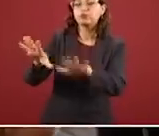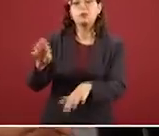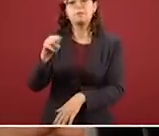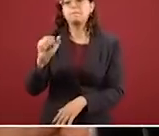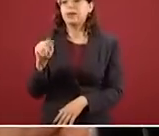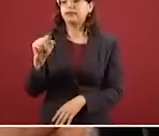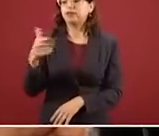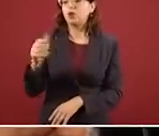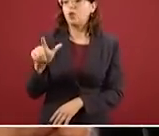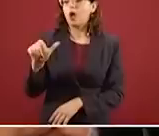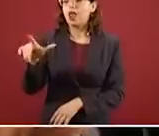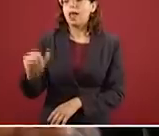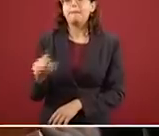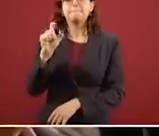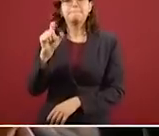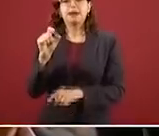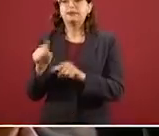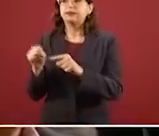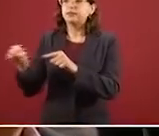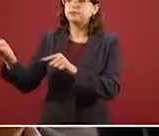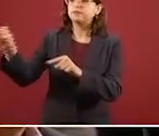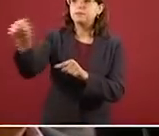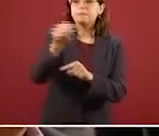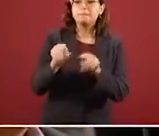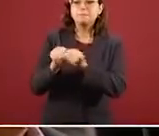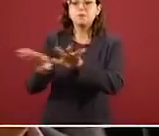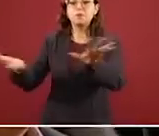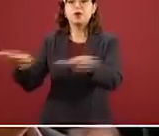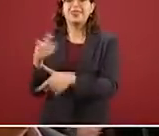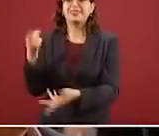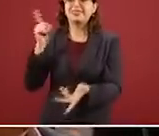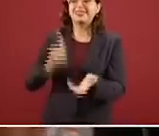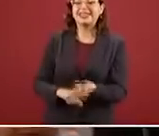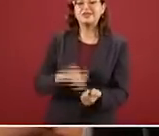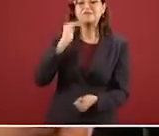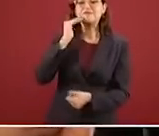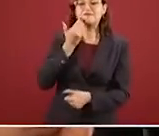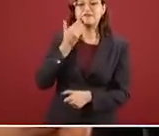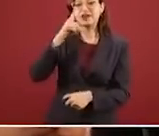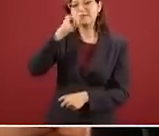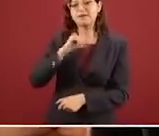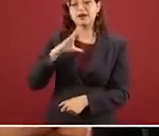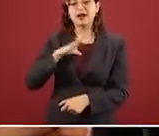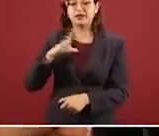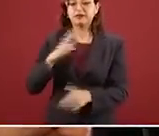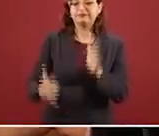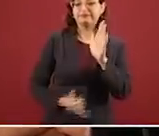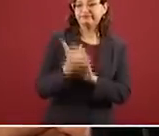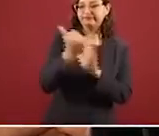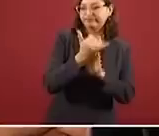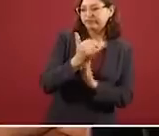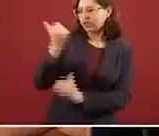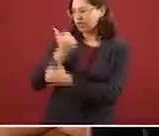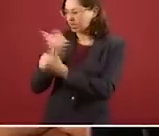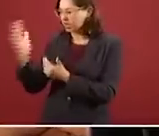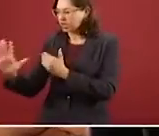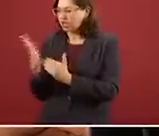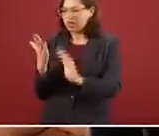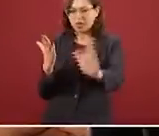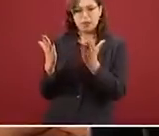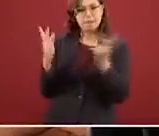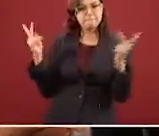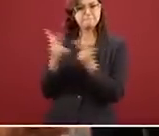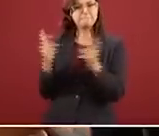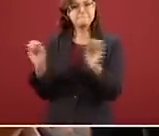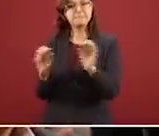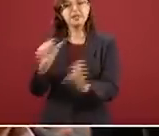más. Esta decisión fue tomada por encontrar inconsistencias entre lo construido y lo licitado,